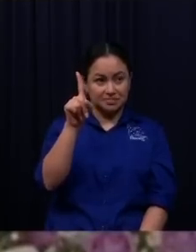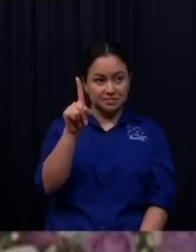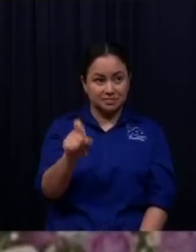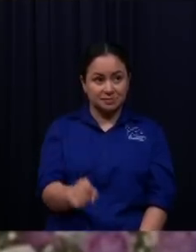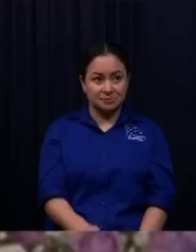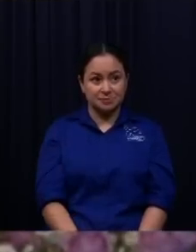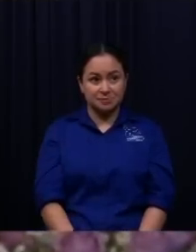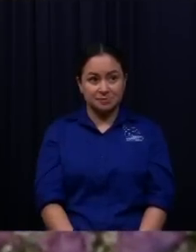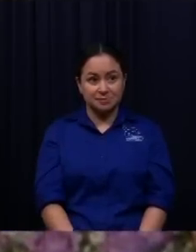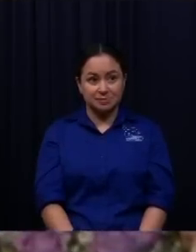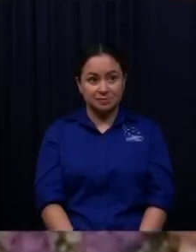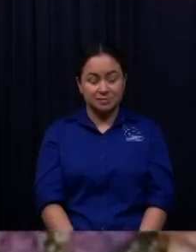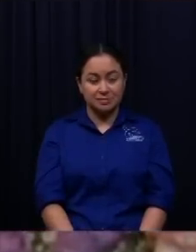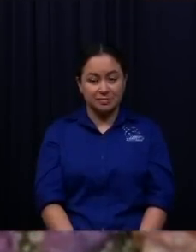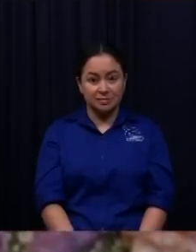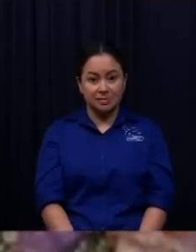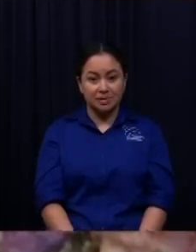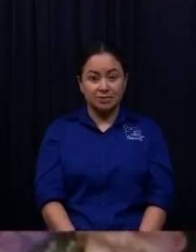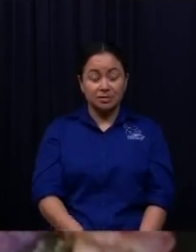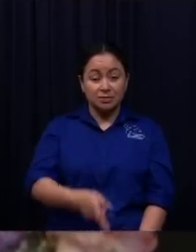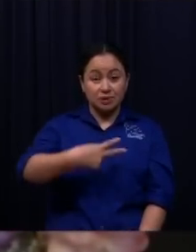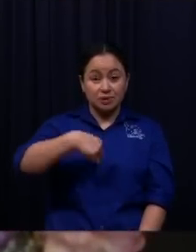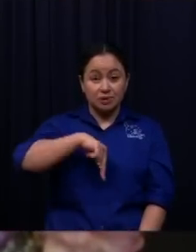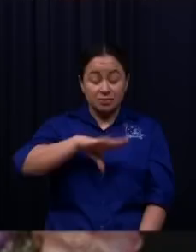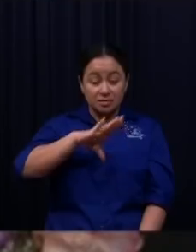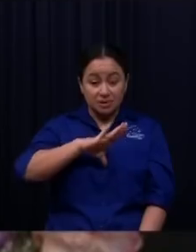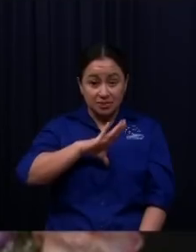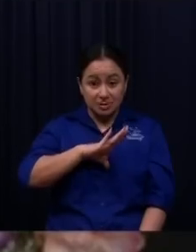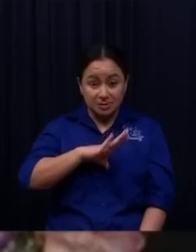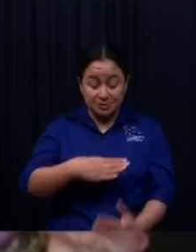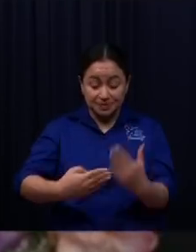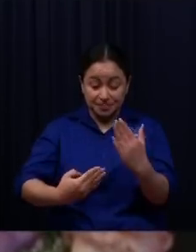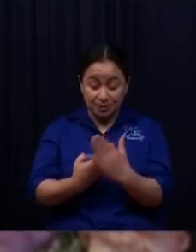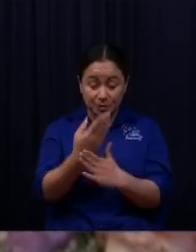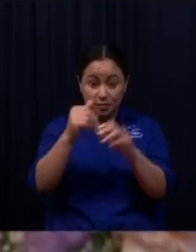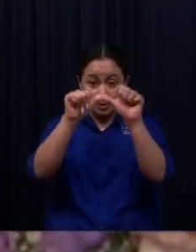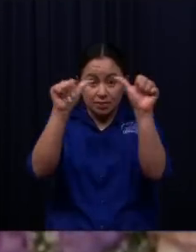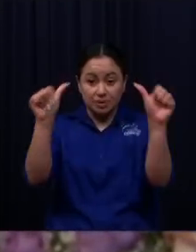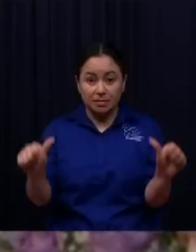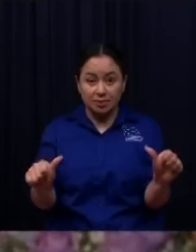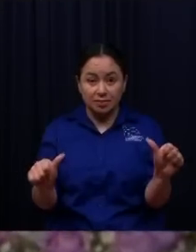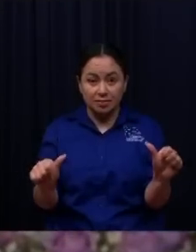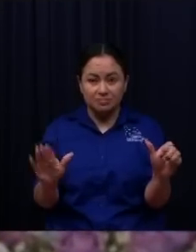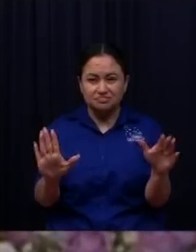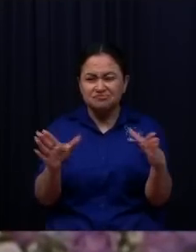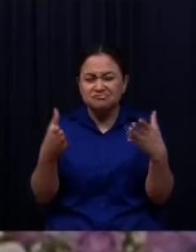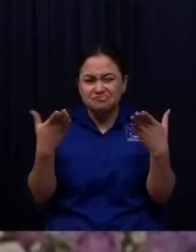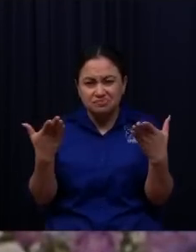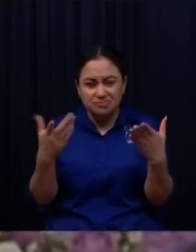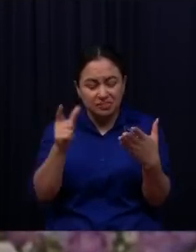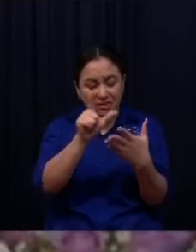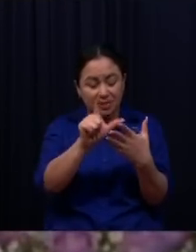al tener este nuevo altar, ¿qué cosas tenemos?